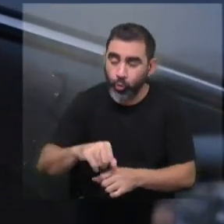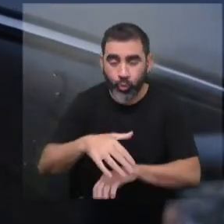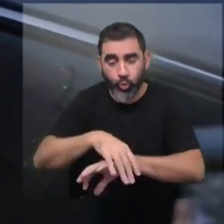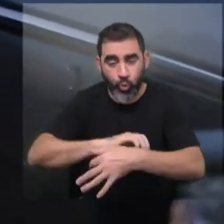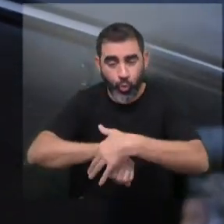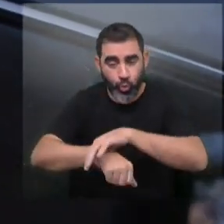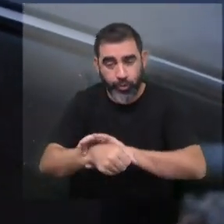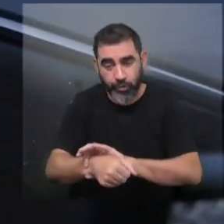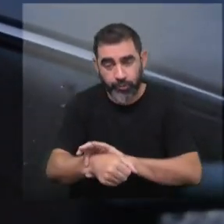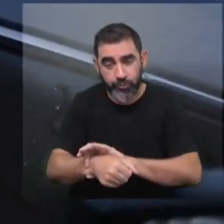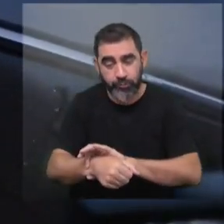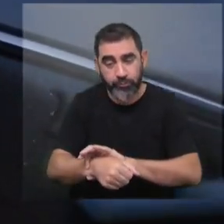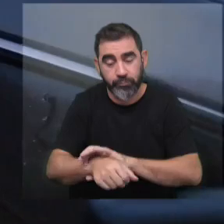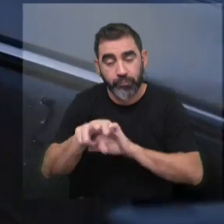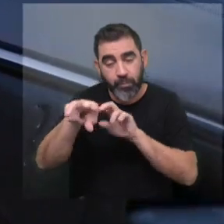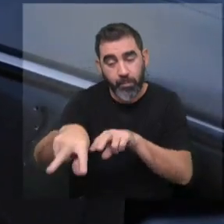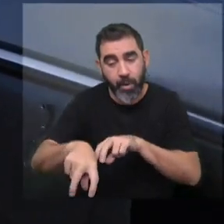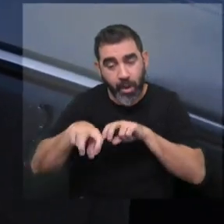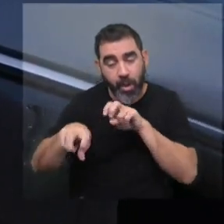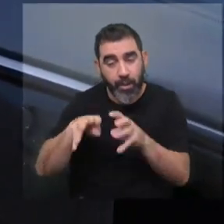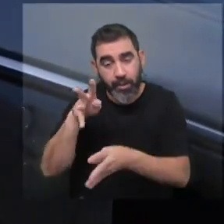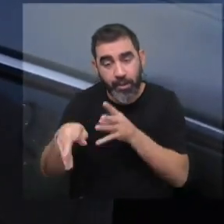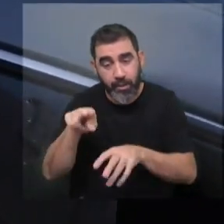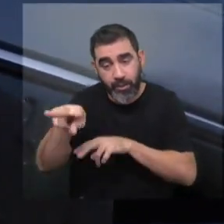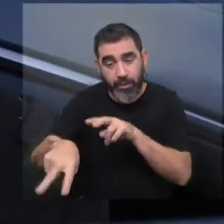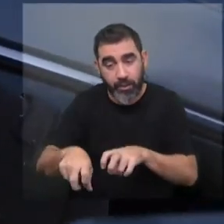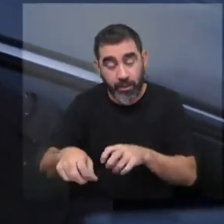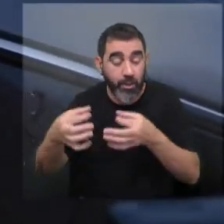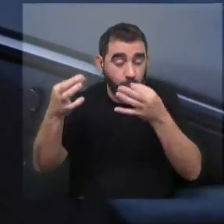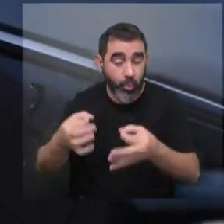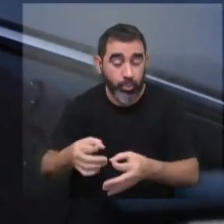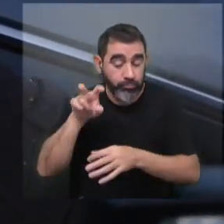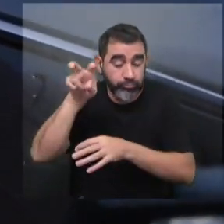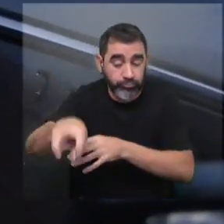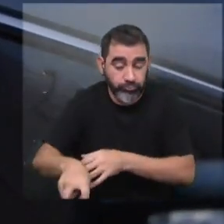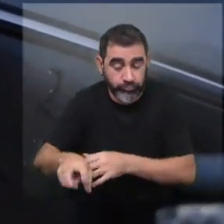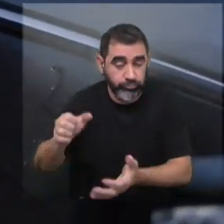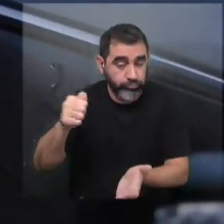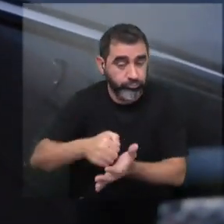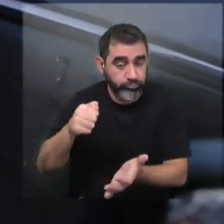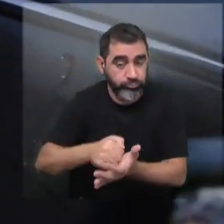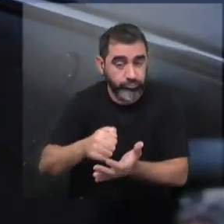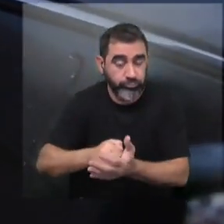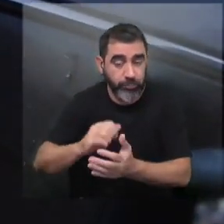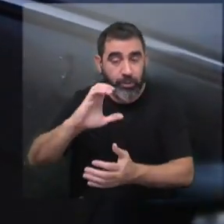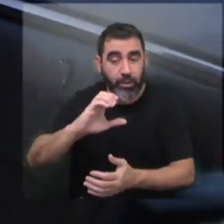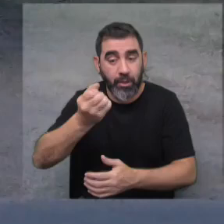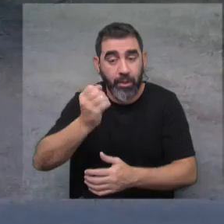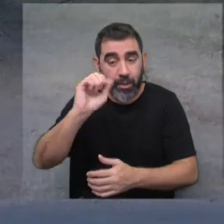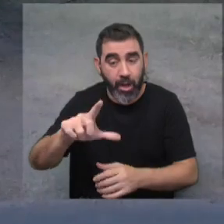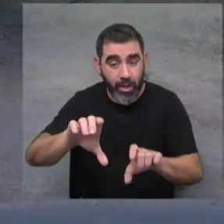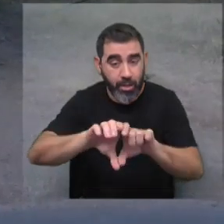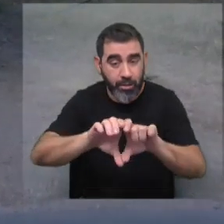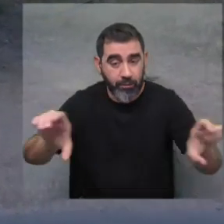antropólogos con la retroexcavadora y en el marco de de una palada se encontró cal y una